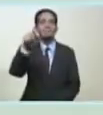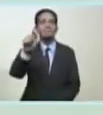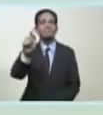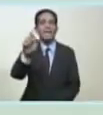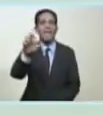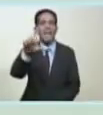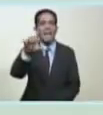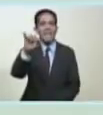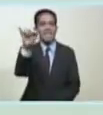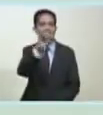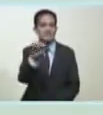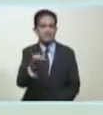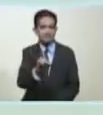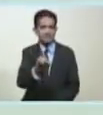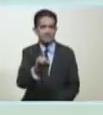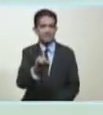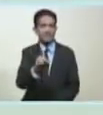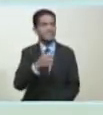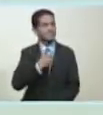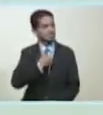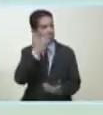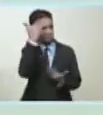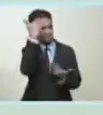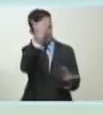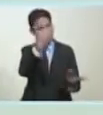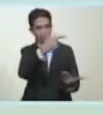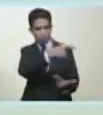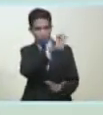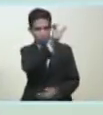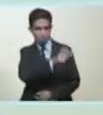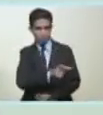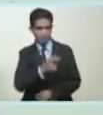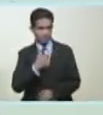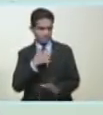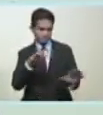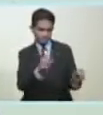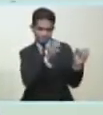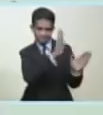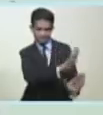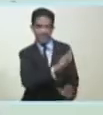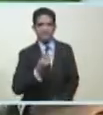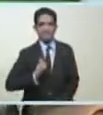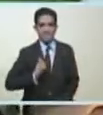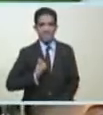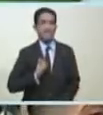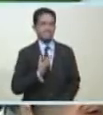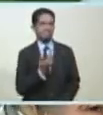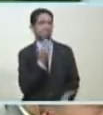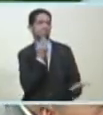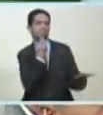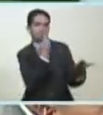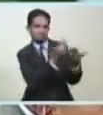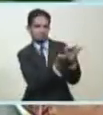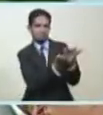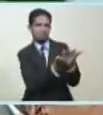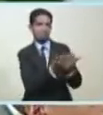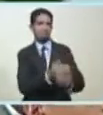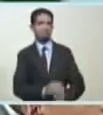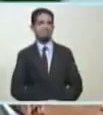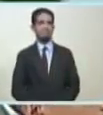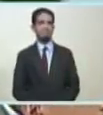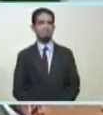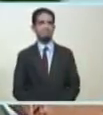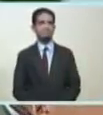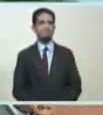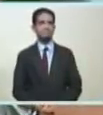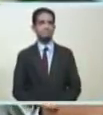Chávez y al gesto histórico del 4 de febrero de 1992 de salvar su vida. Siempre se lo agradeceremos, siempre,